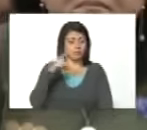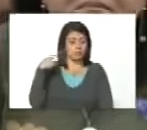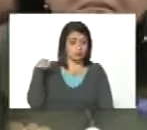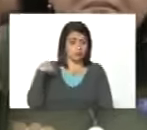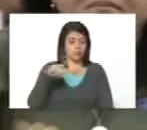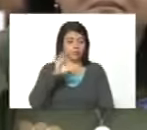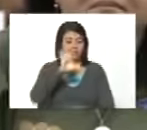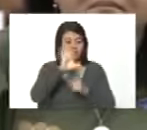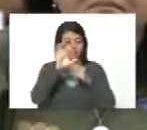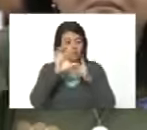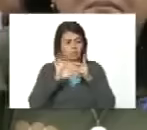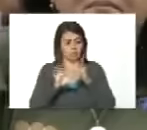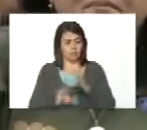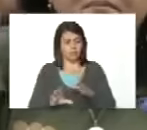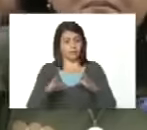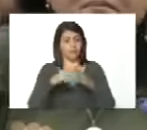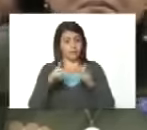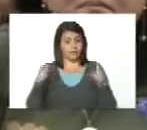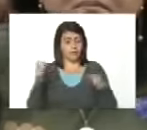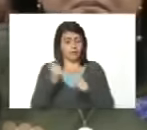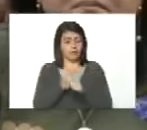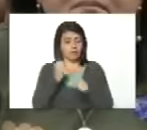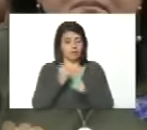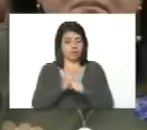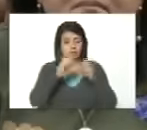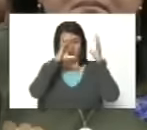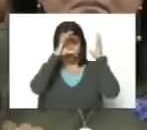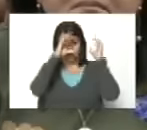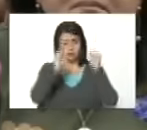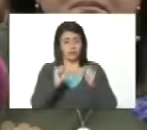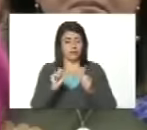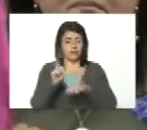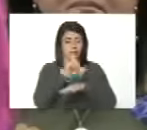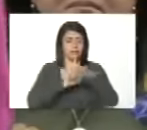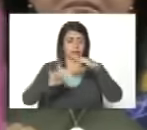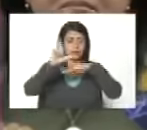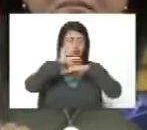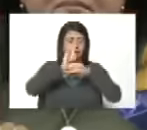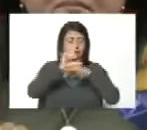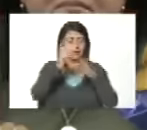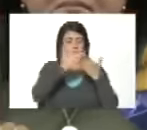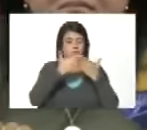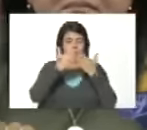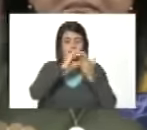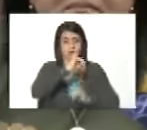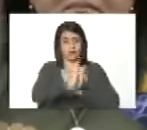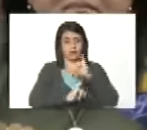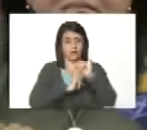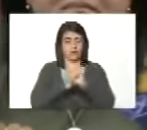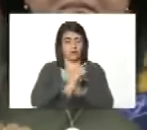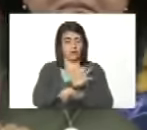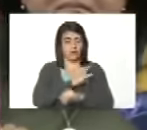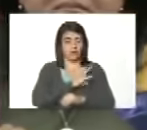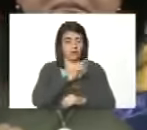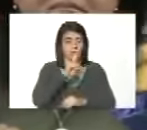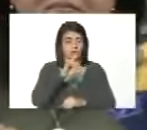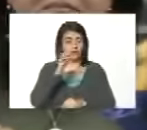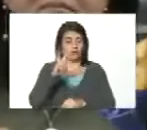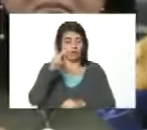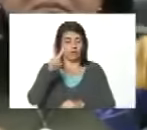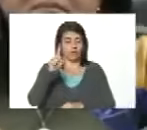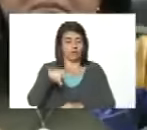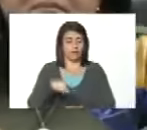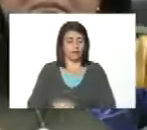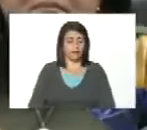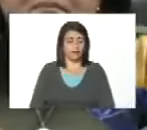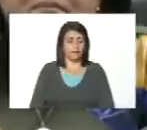amplia característica y un amplio trabajo en el ámbito diplomático, licenciado en Estudios Internacionales de la Universidad Central de Venezuela,